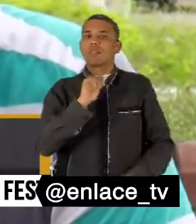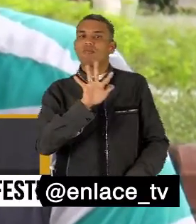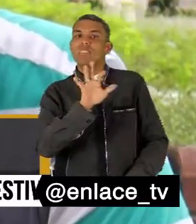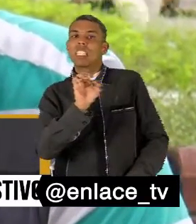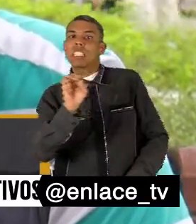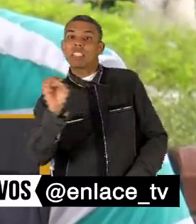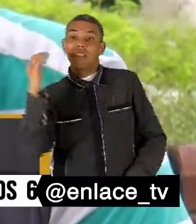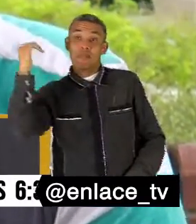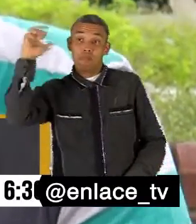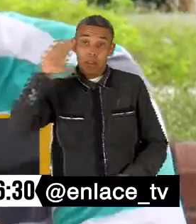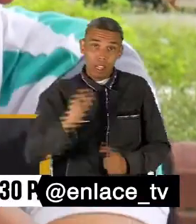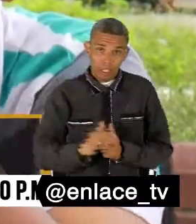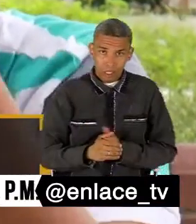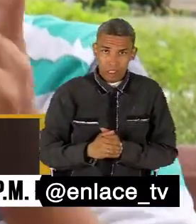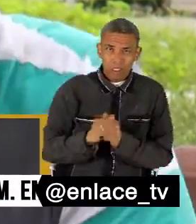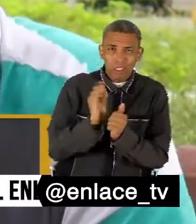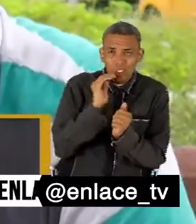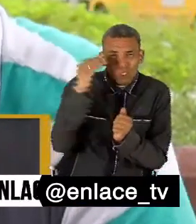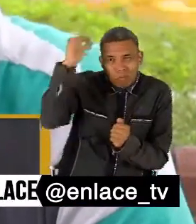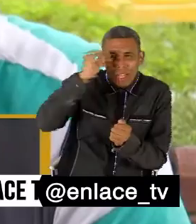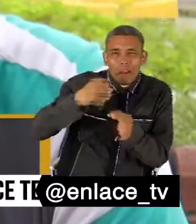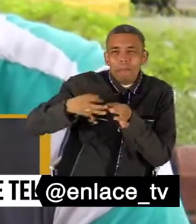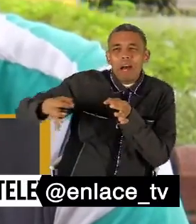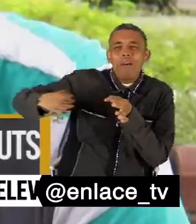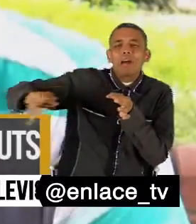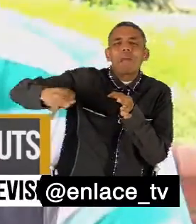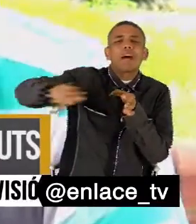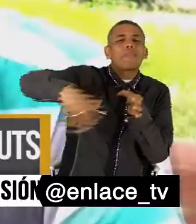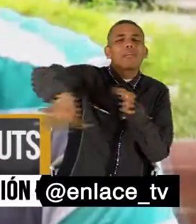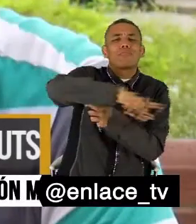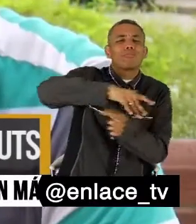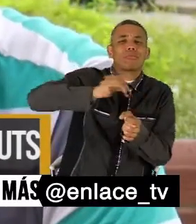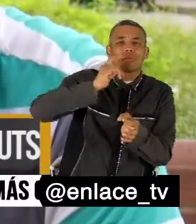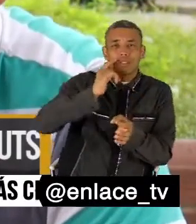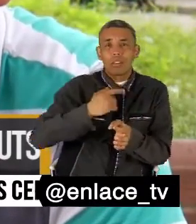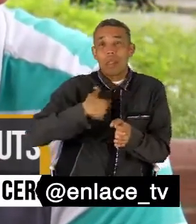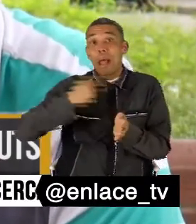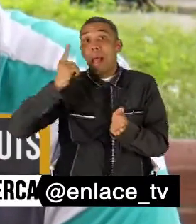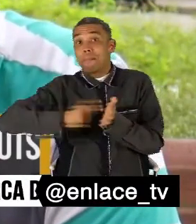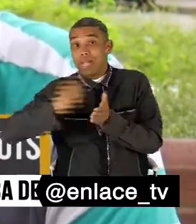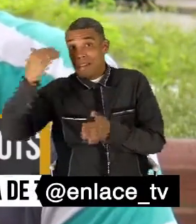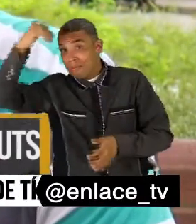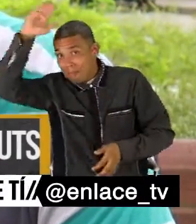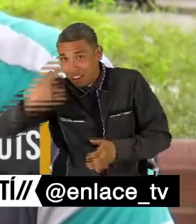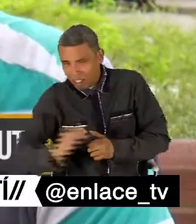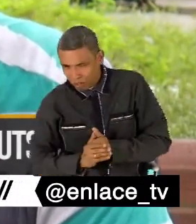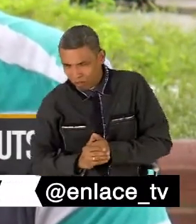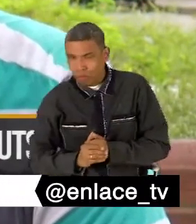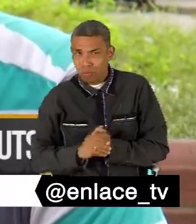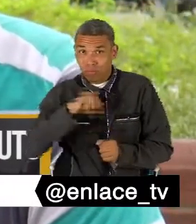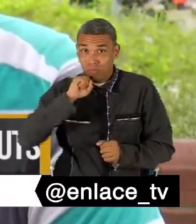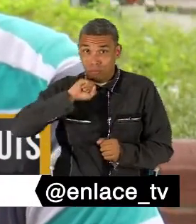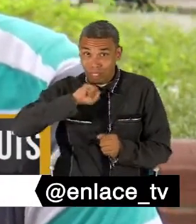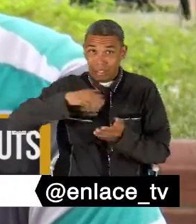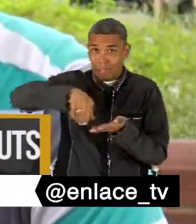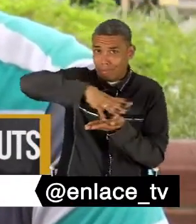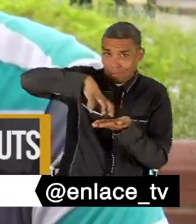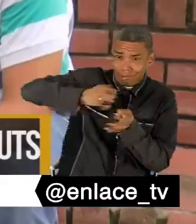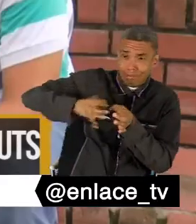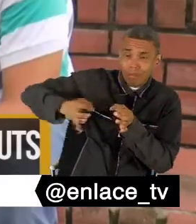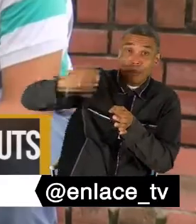más de 1.900 votos en todas las distintas sedes. Entonces, que tuvimos gran acogida en más de 4 sedes, entonces eso fue una gran victoria